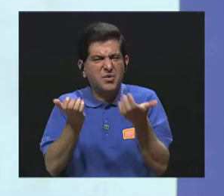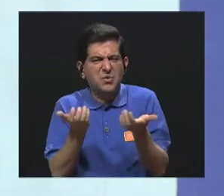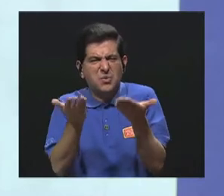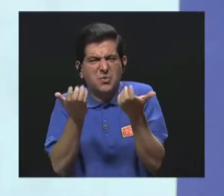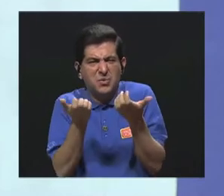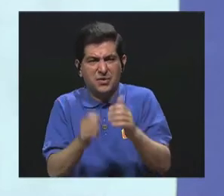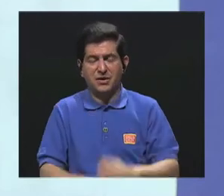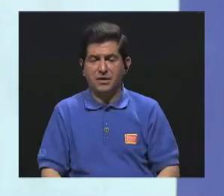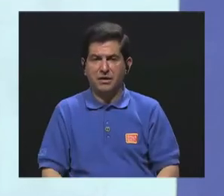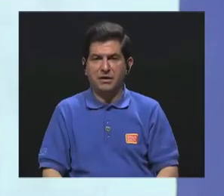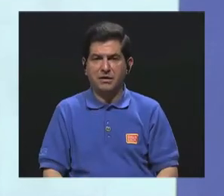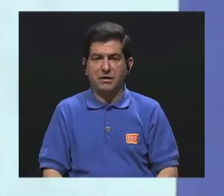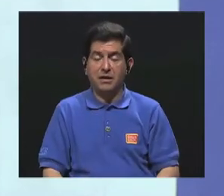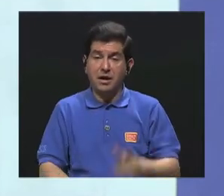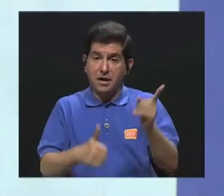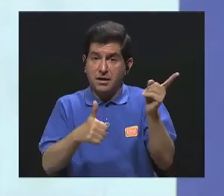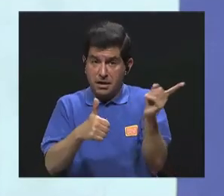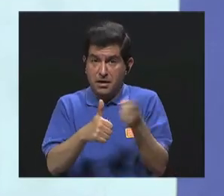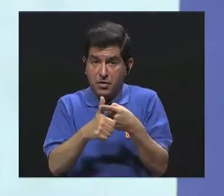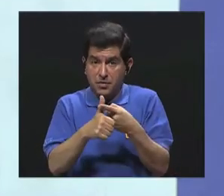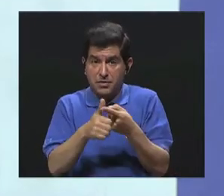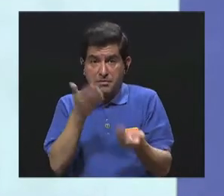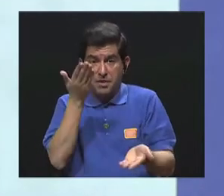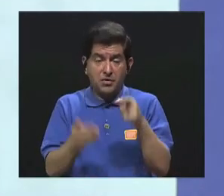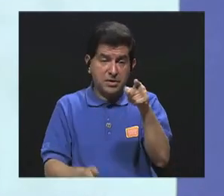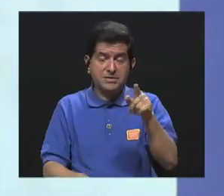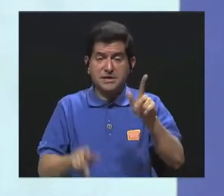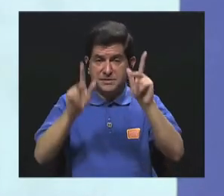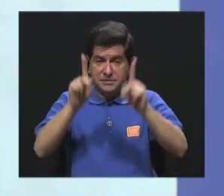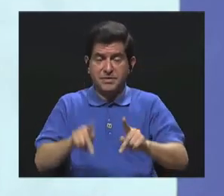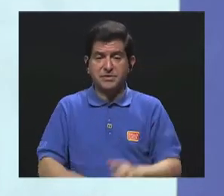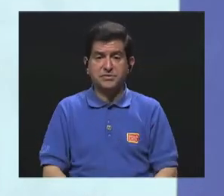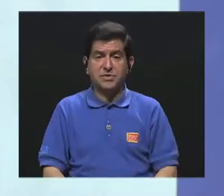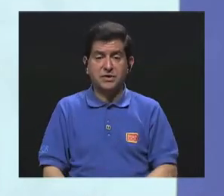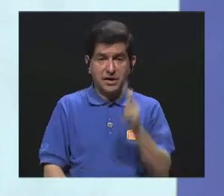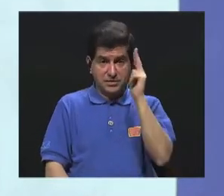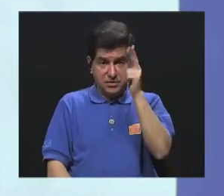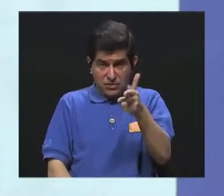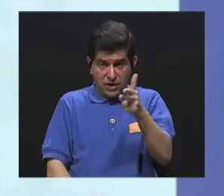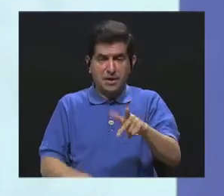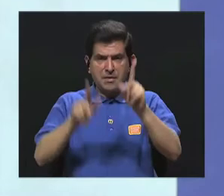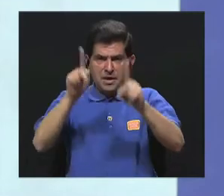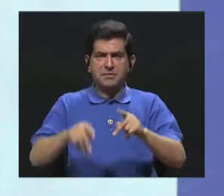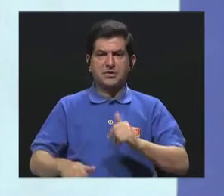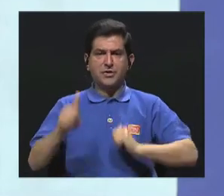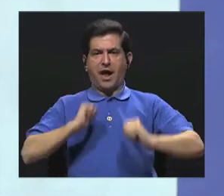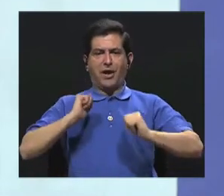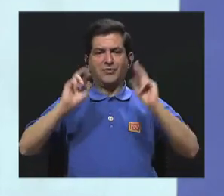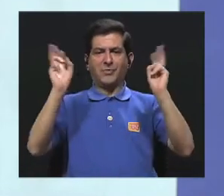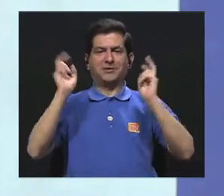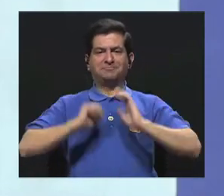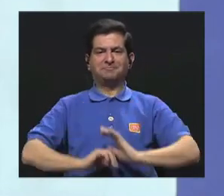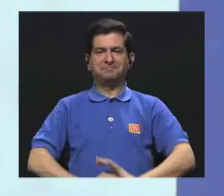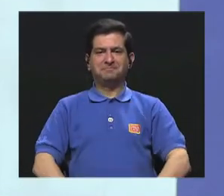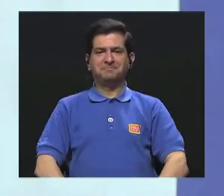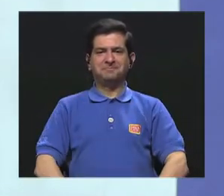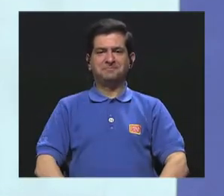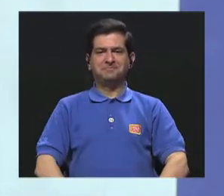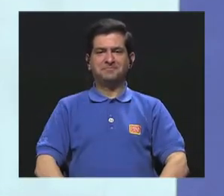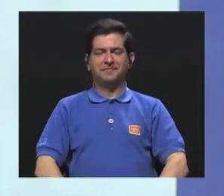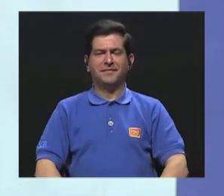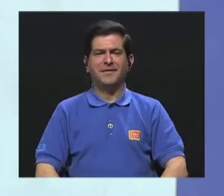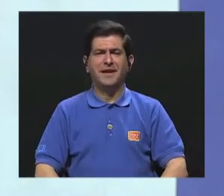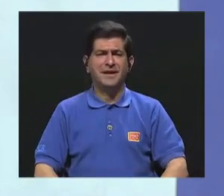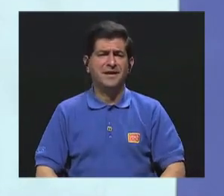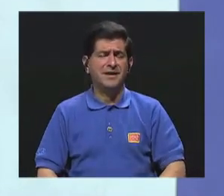y muchas veces, digo, lo primero que van, o sea, inevitablemente cuando le pones una cámara a alguien, la persona actúa, claro, ¿verdad? E